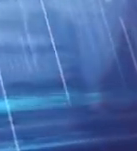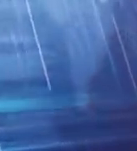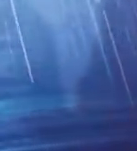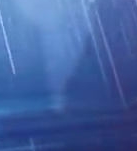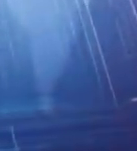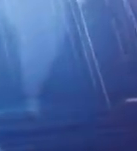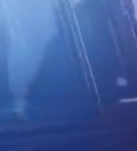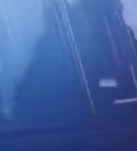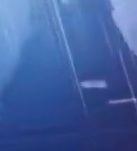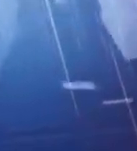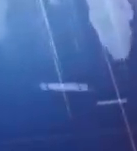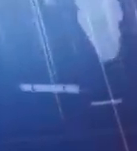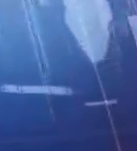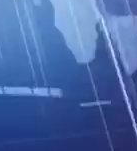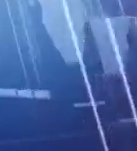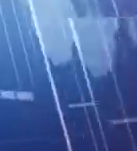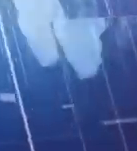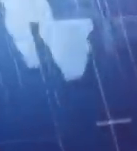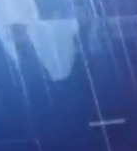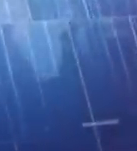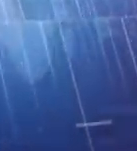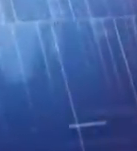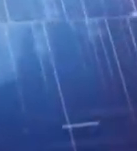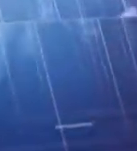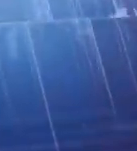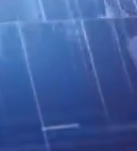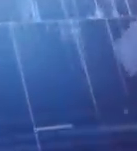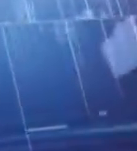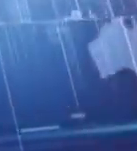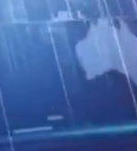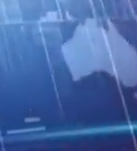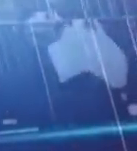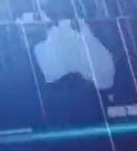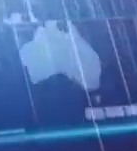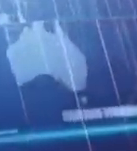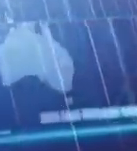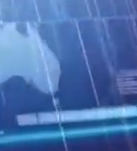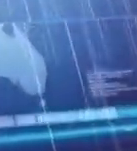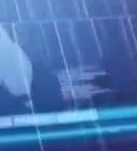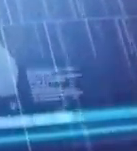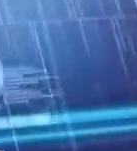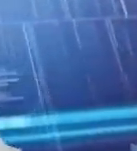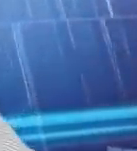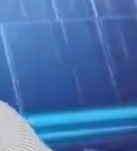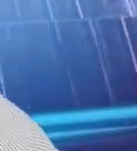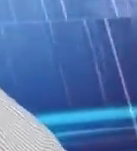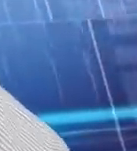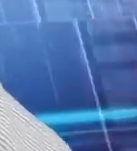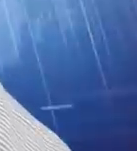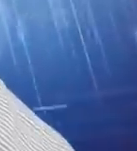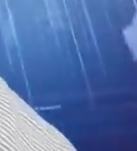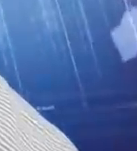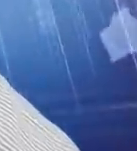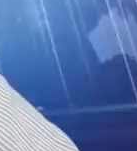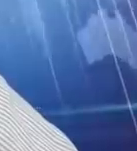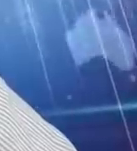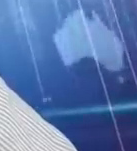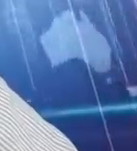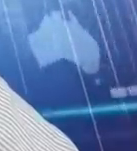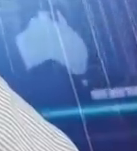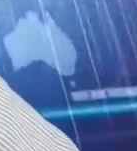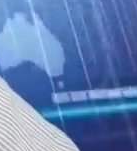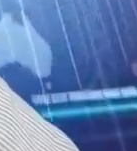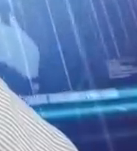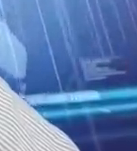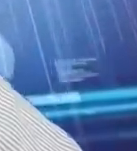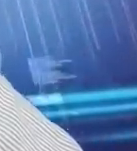de Banobras reveló cuánto es lo que vale en sus avalúos el avión presidencial. Y sobre todo, cuánto es lo que se pagaría si